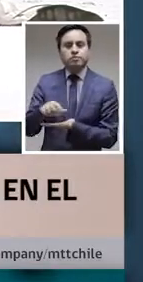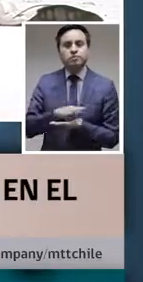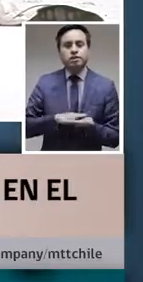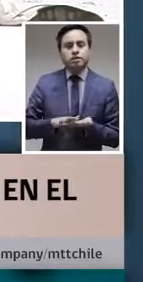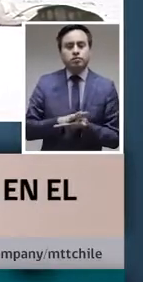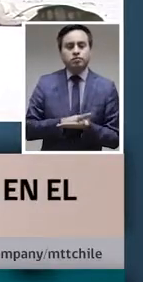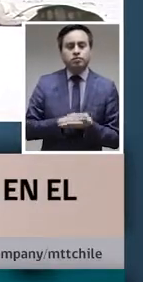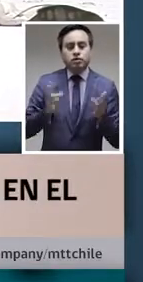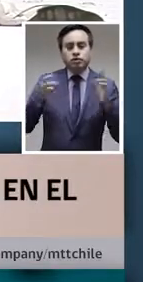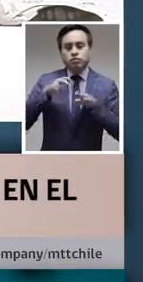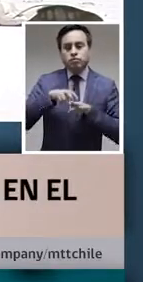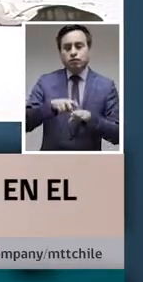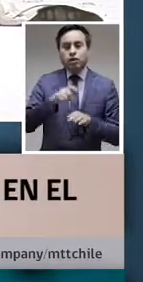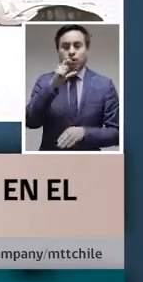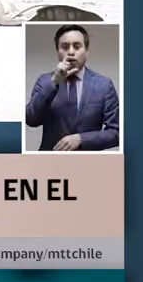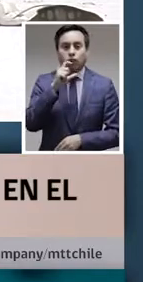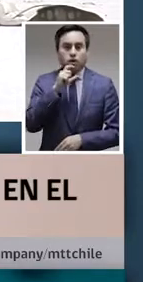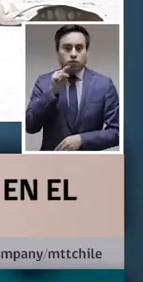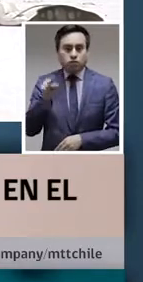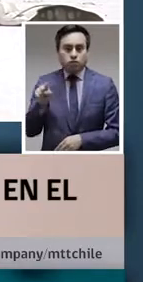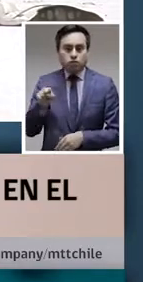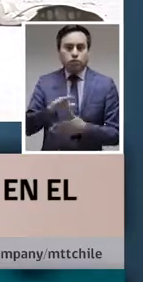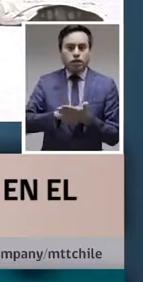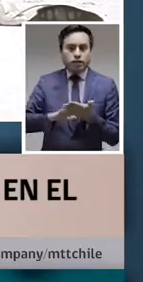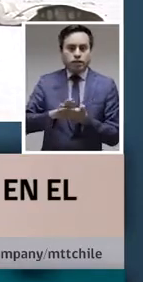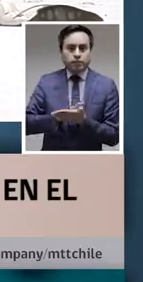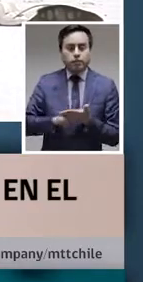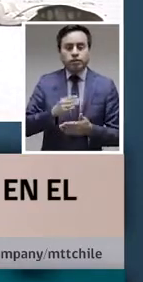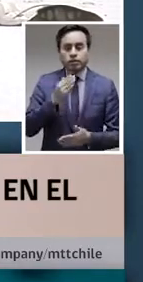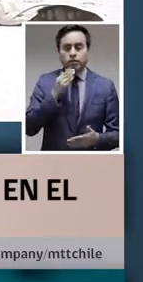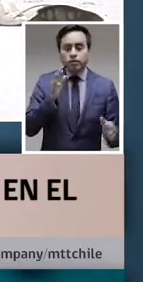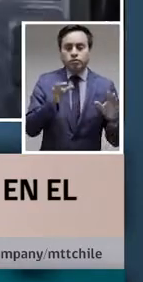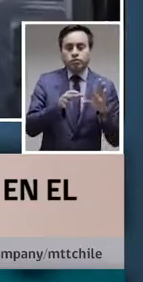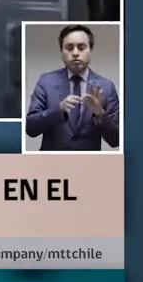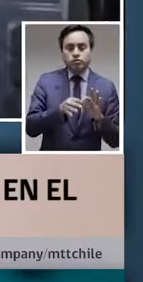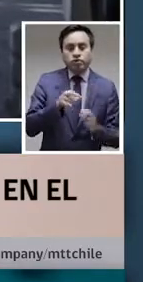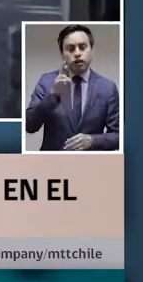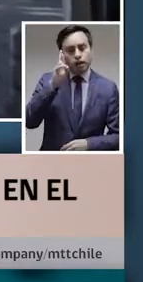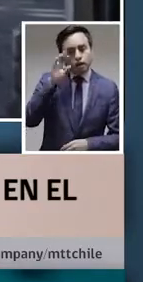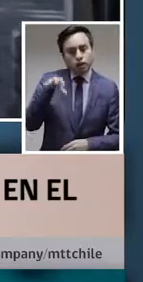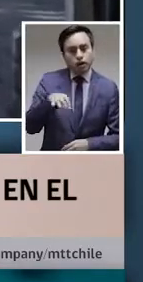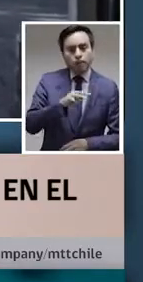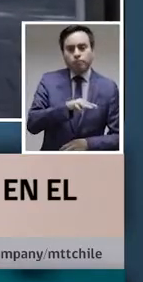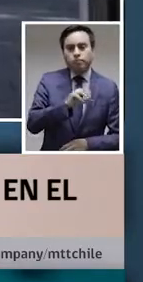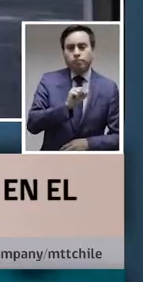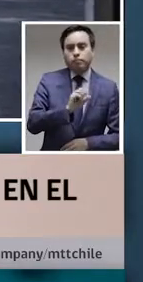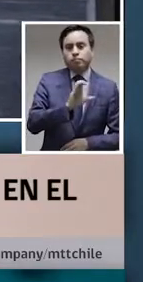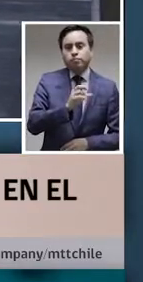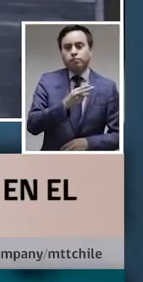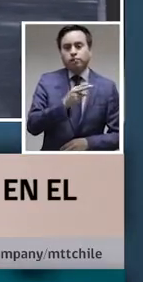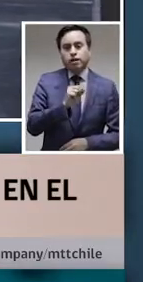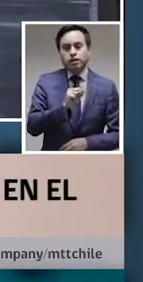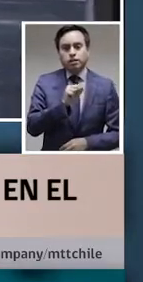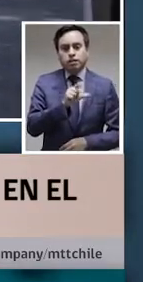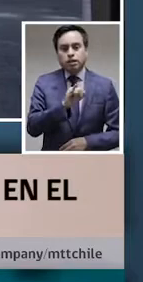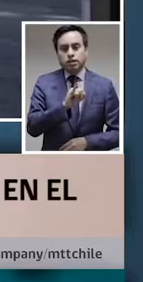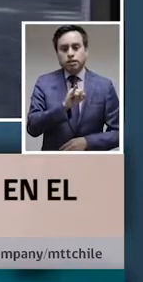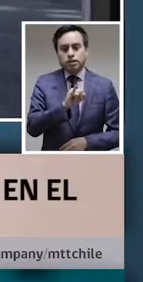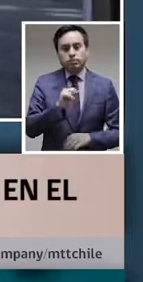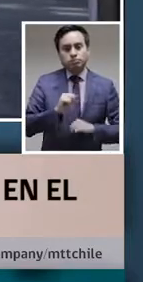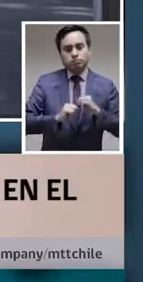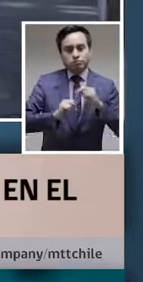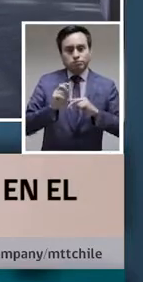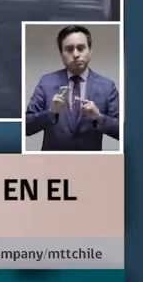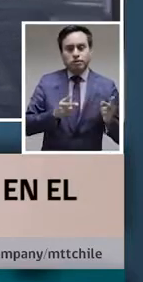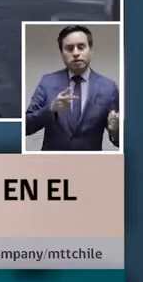el transporte urbano en Curicó, la conexión Rancagua-Machalí con una propuesta de solución de infraestructura,